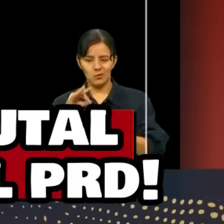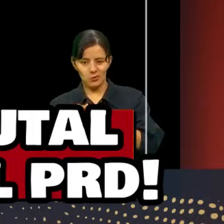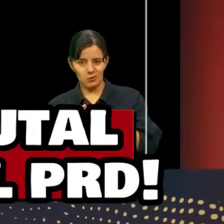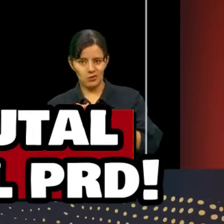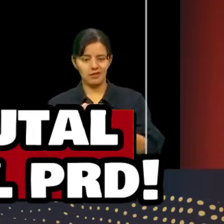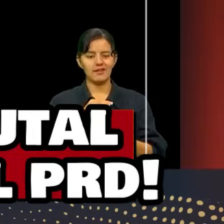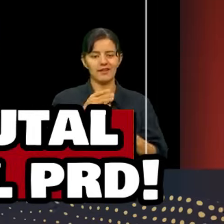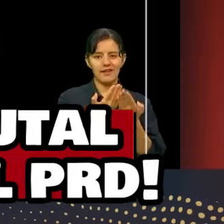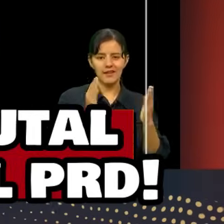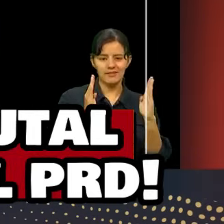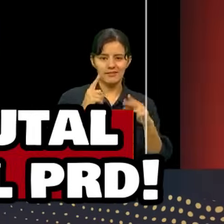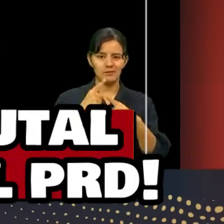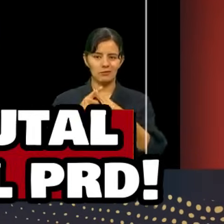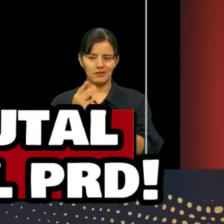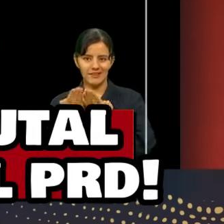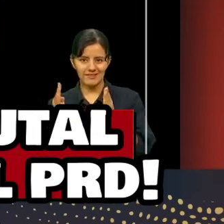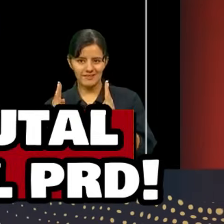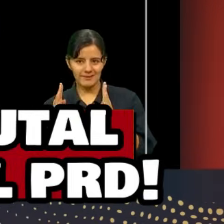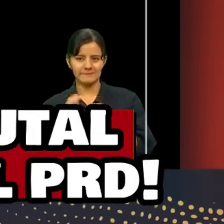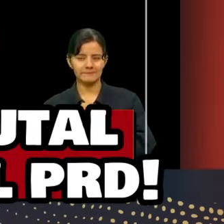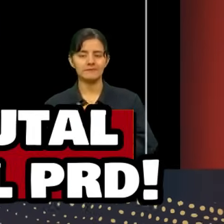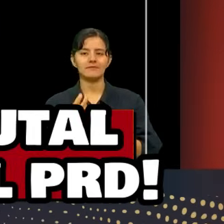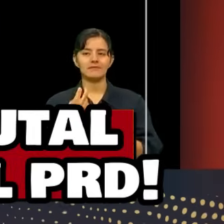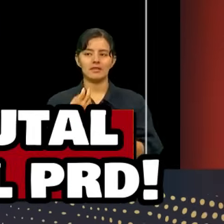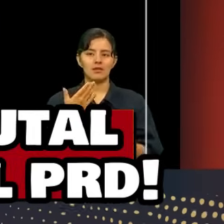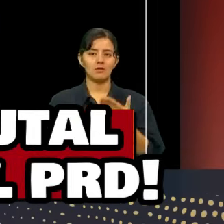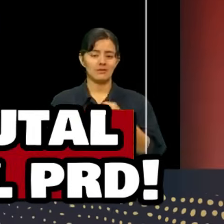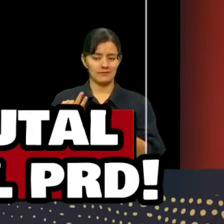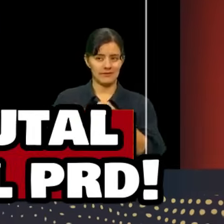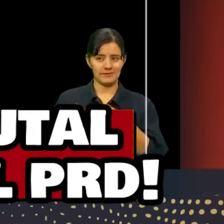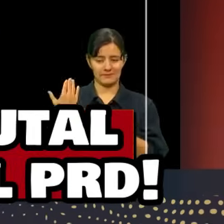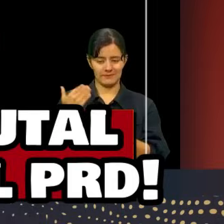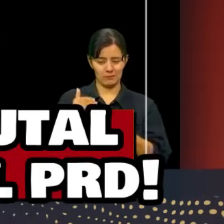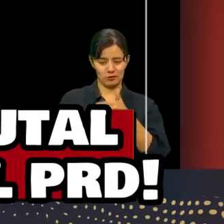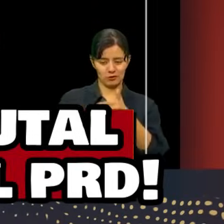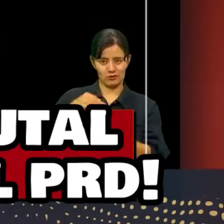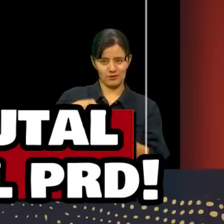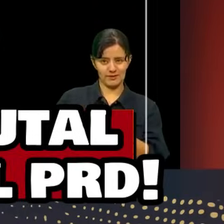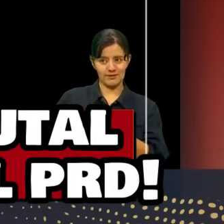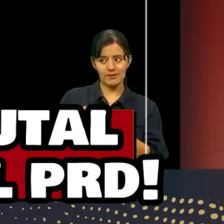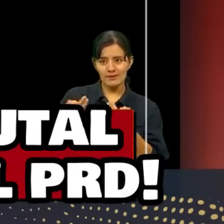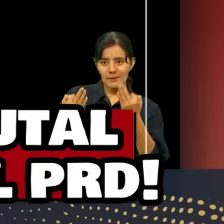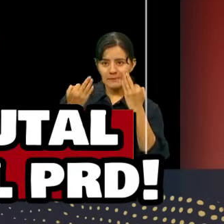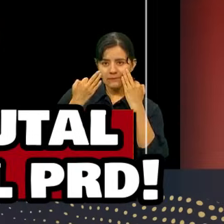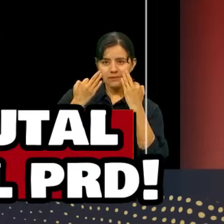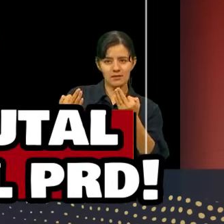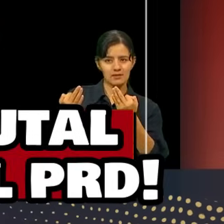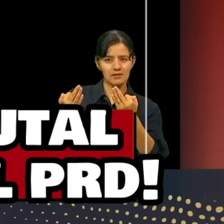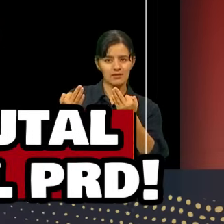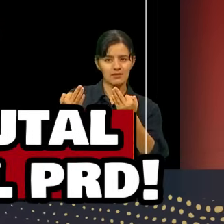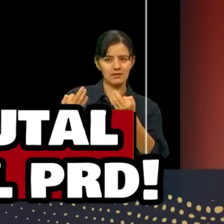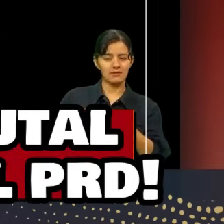luz de los resultados electorales de este último proceso electoral, hemos observado cómo